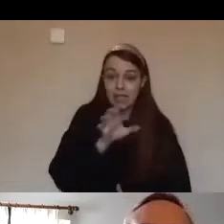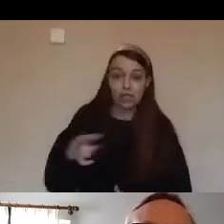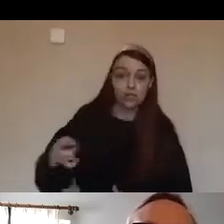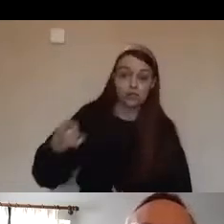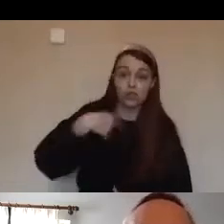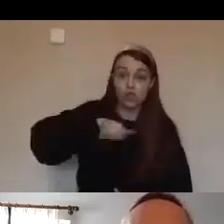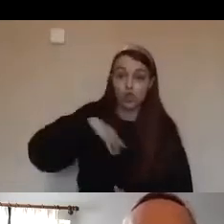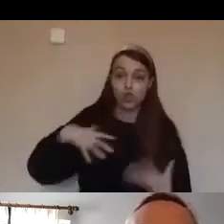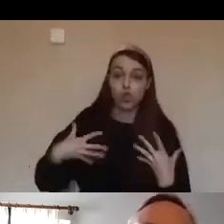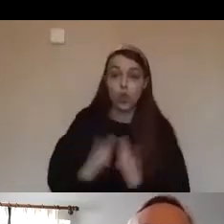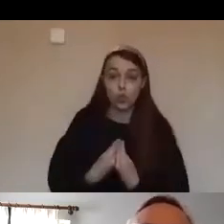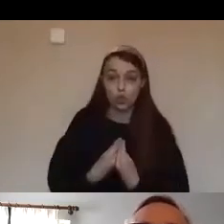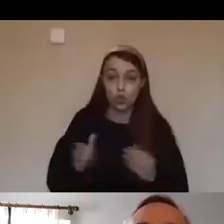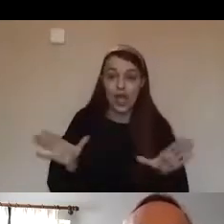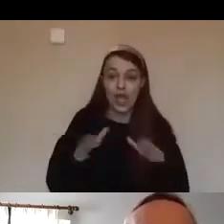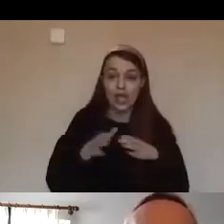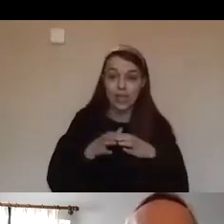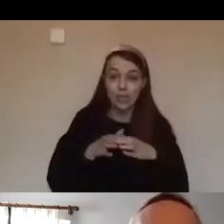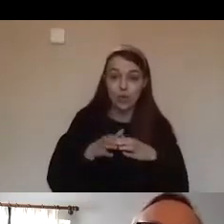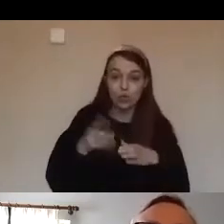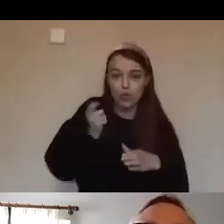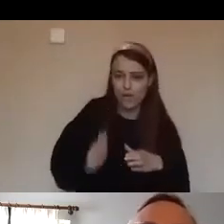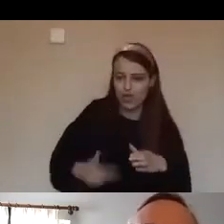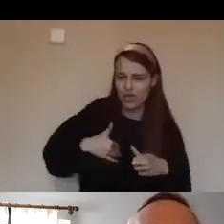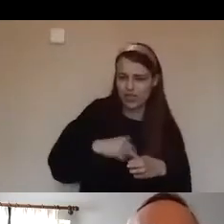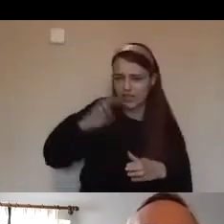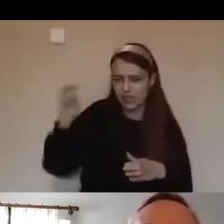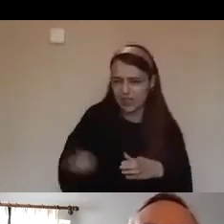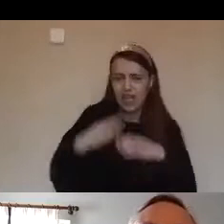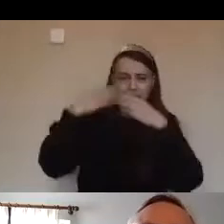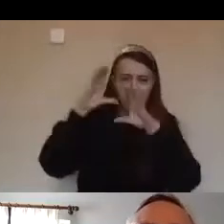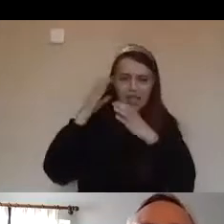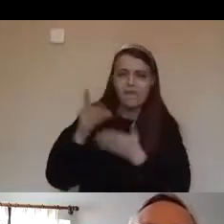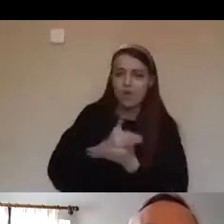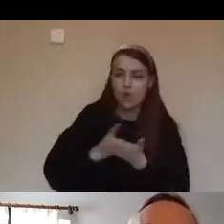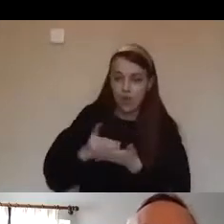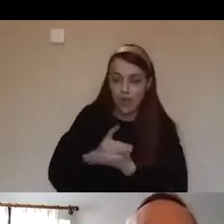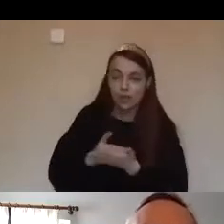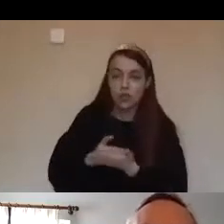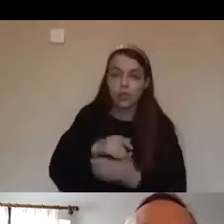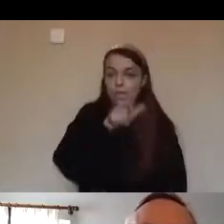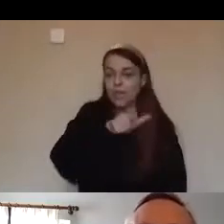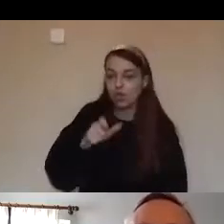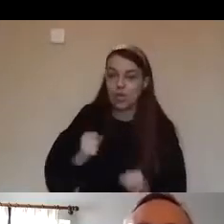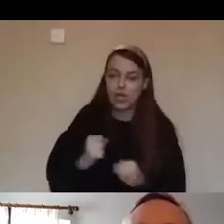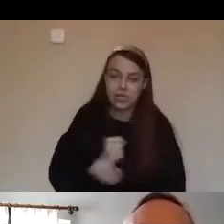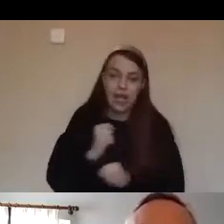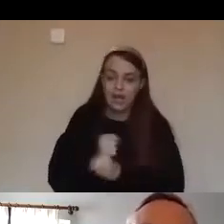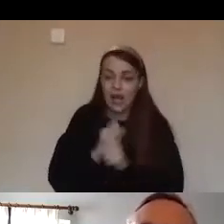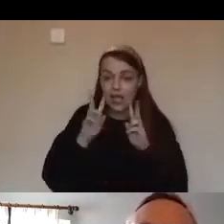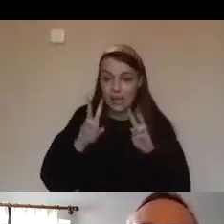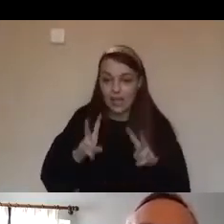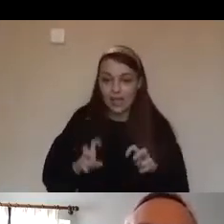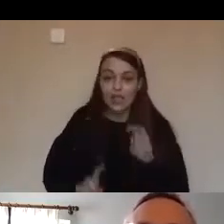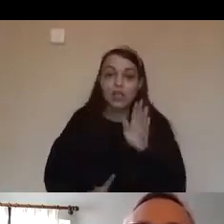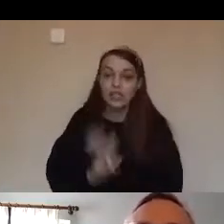juntaremos equipos multidisciplinares de científicos de datos, gente que trabaja en investigación y